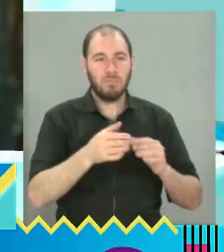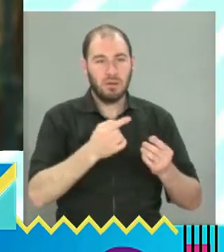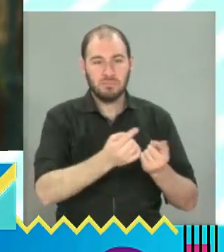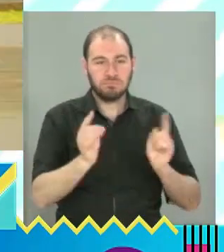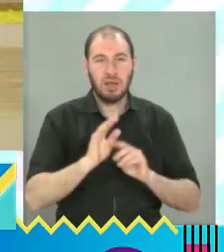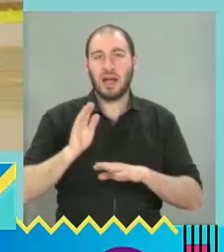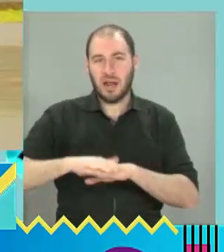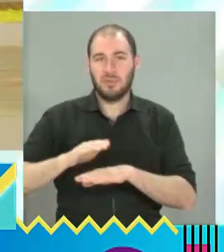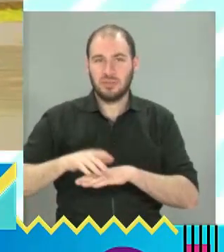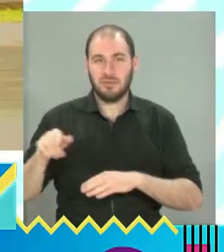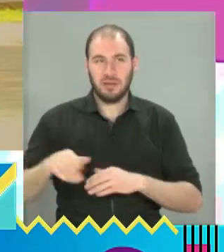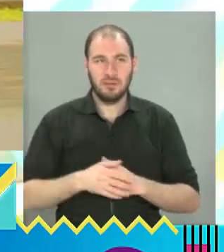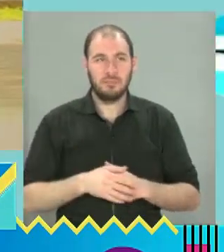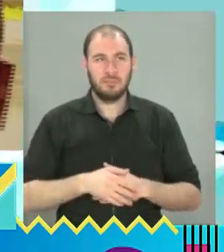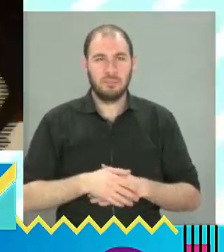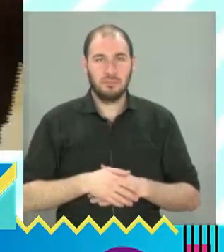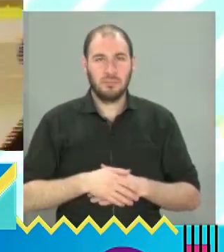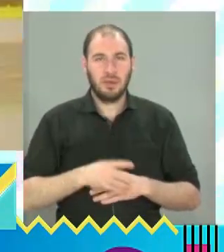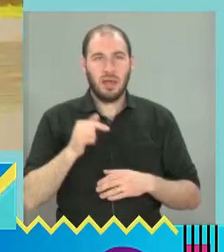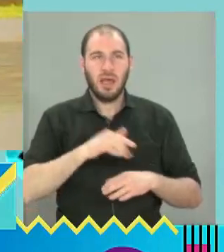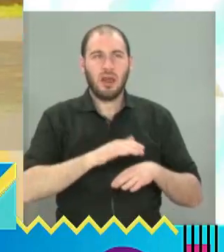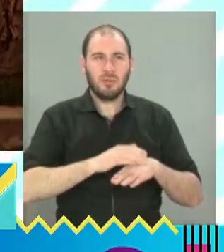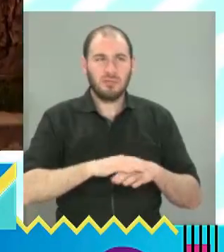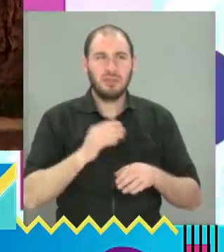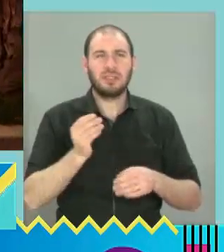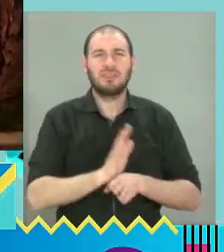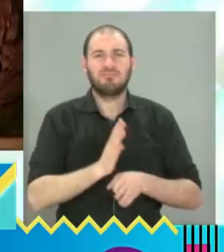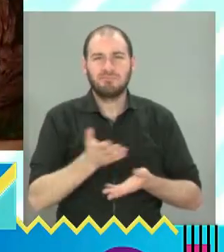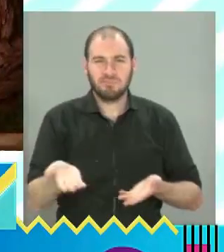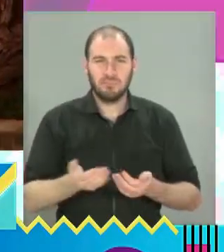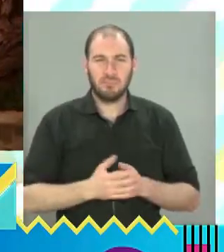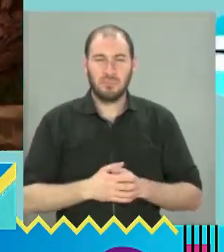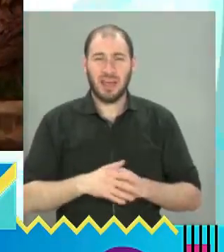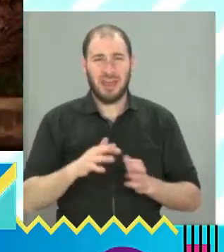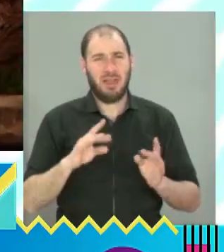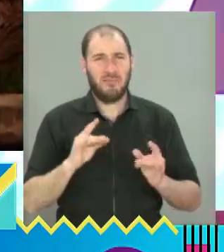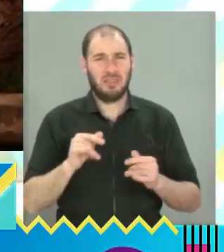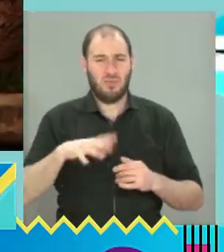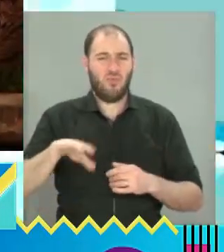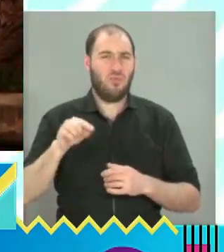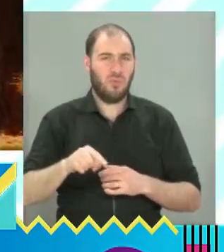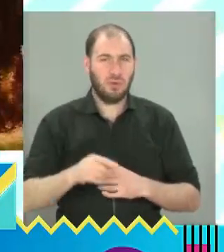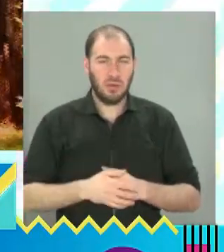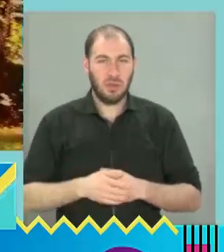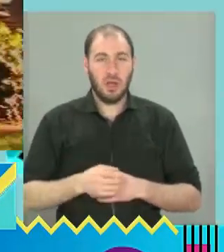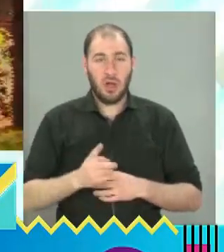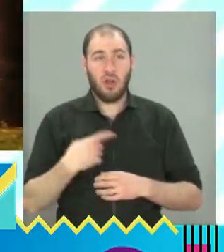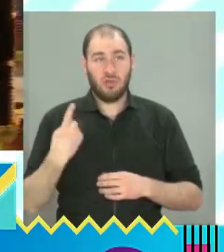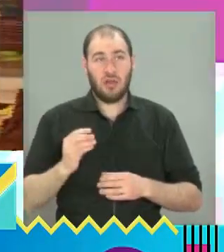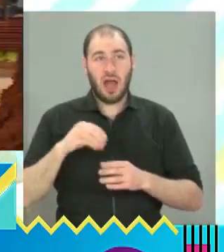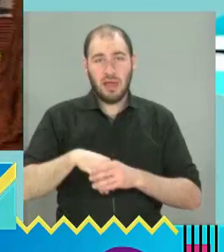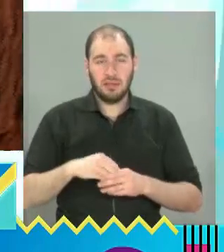de y de la responsabilidad, digamos, de la implicancia y lo que es, porque es muy complicado estar en esas situaciones. Y te digo que nosotros que estamos